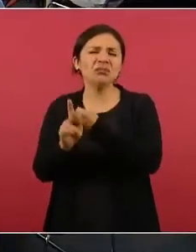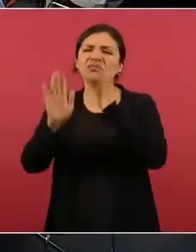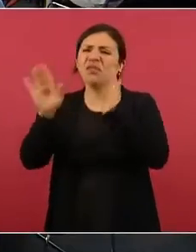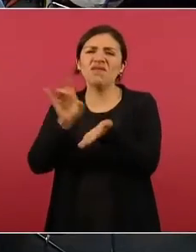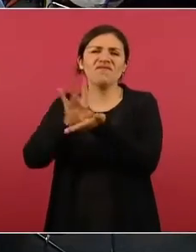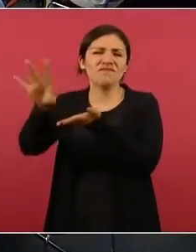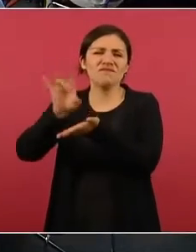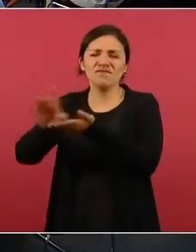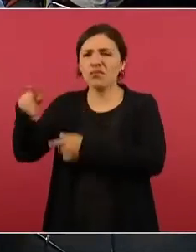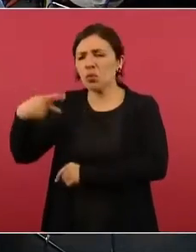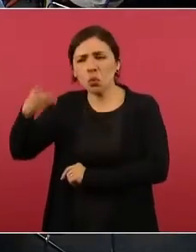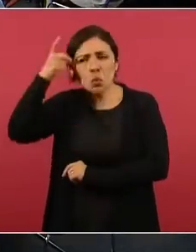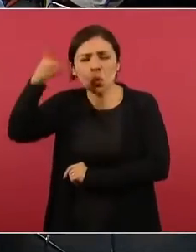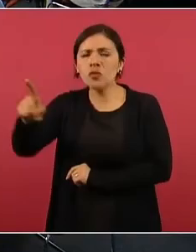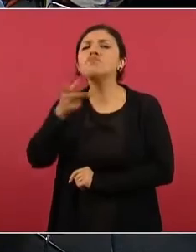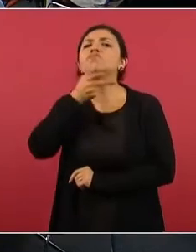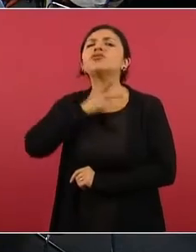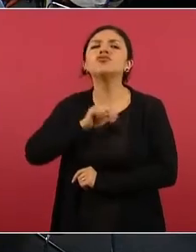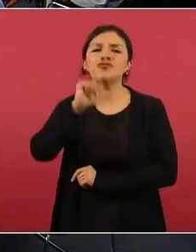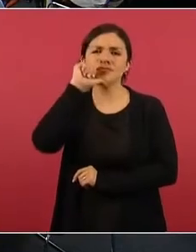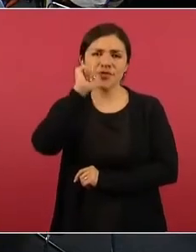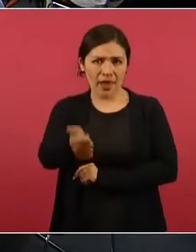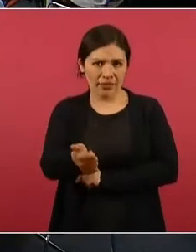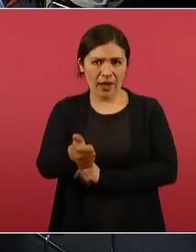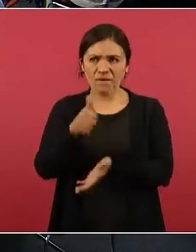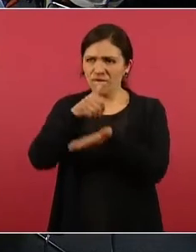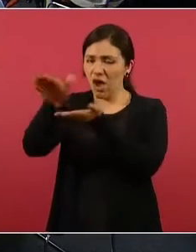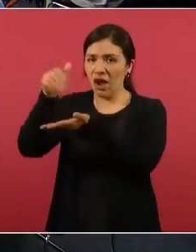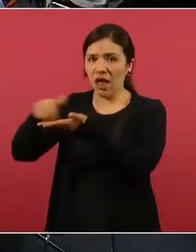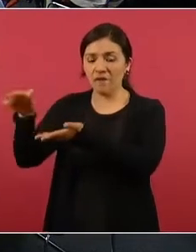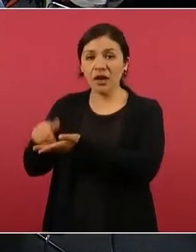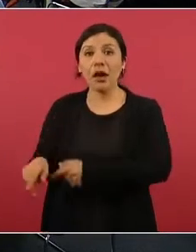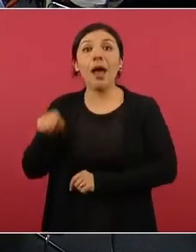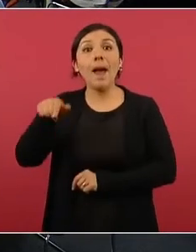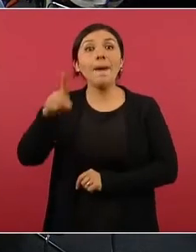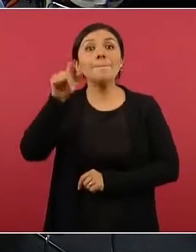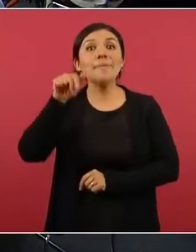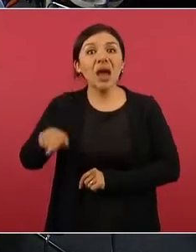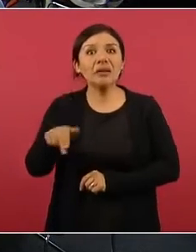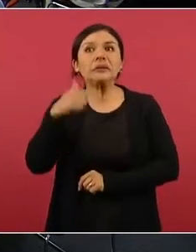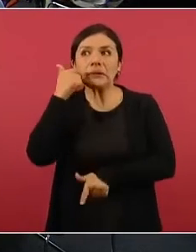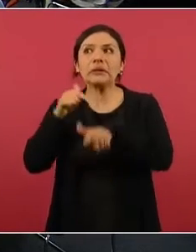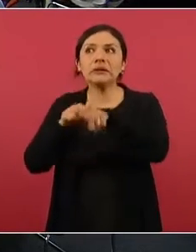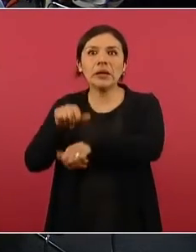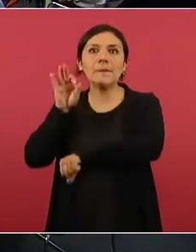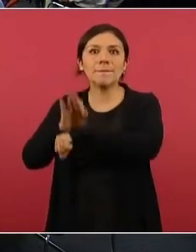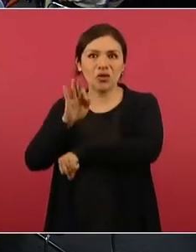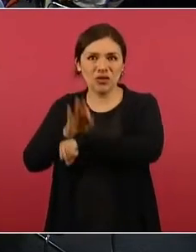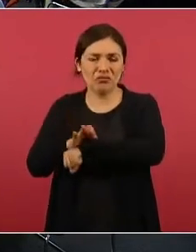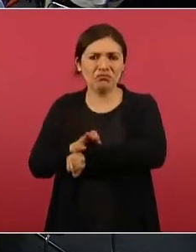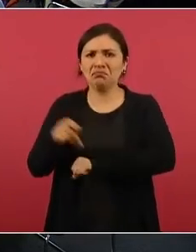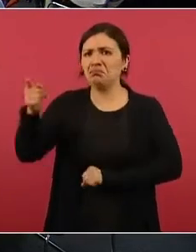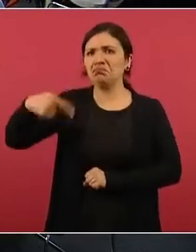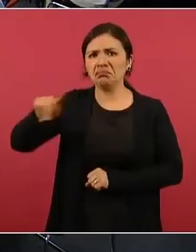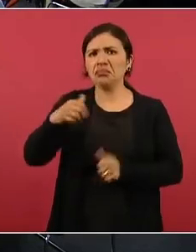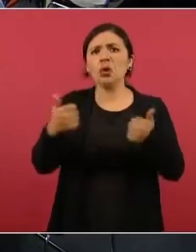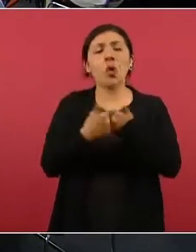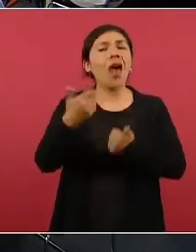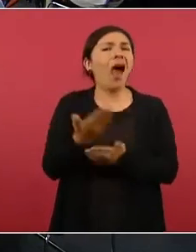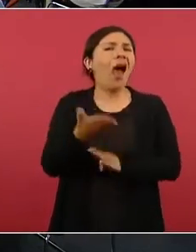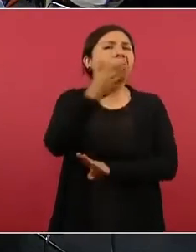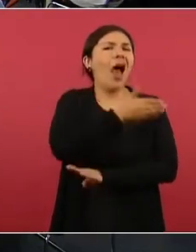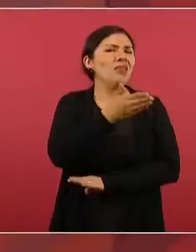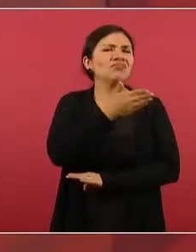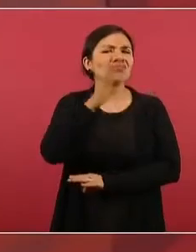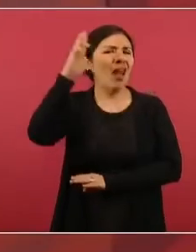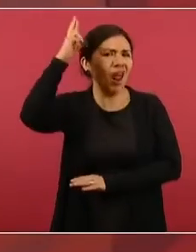despojadas de los bienes que le pertenecían a la nación y que ilegalmente Porfirio Díaz